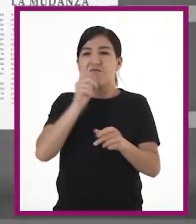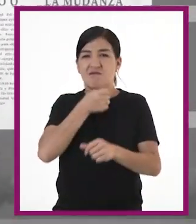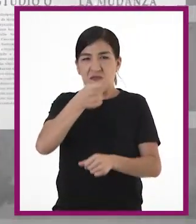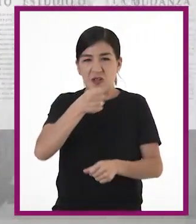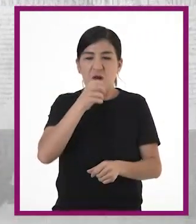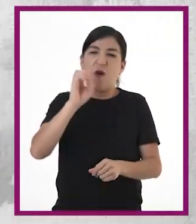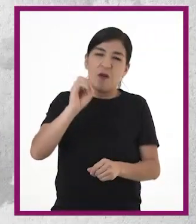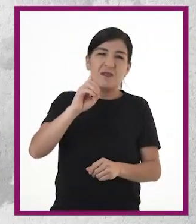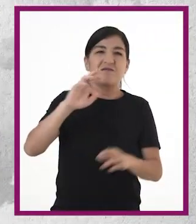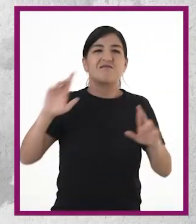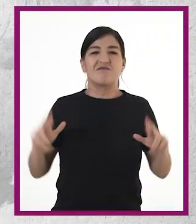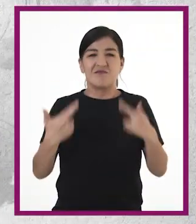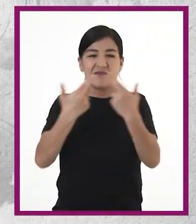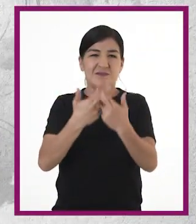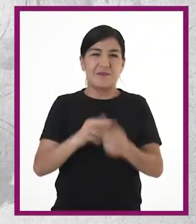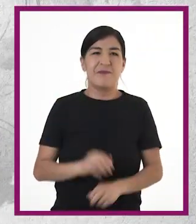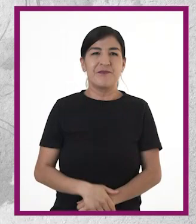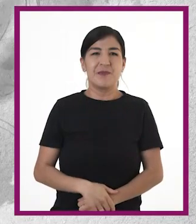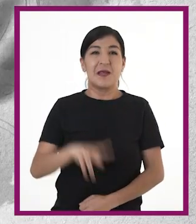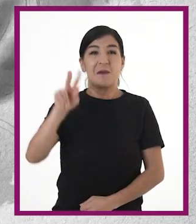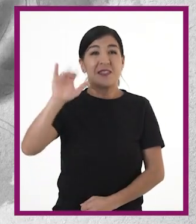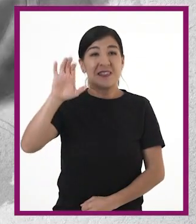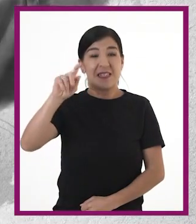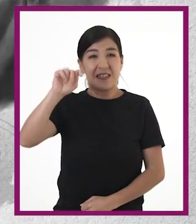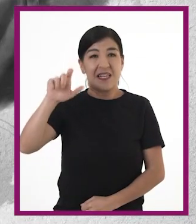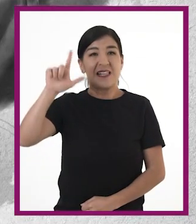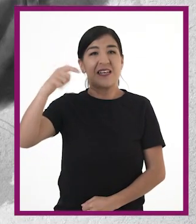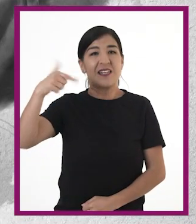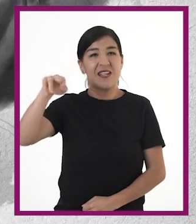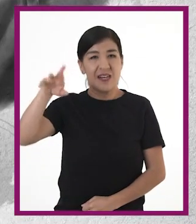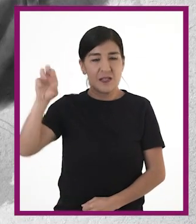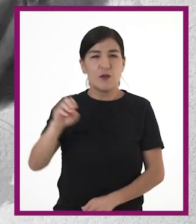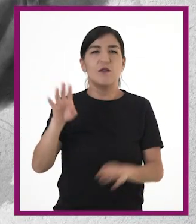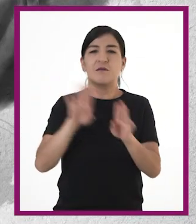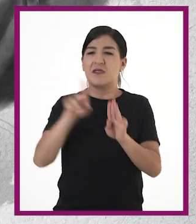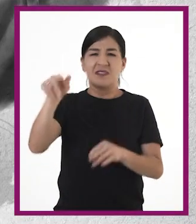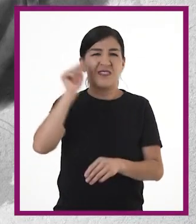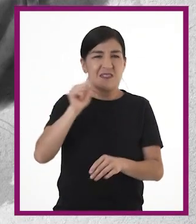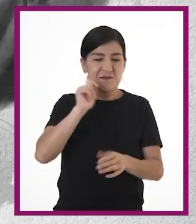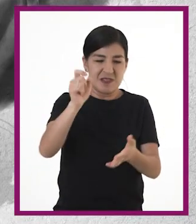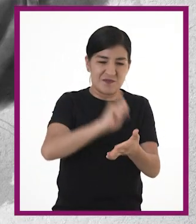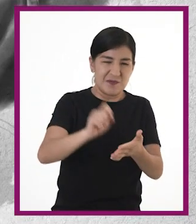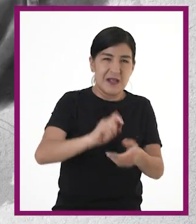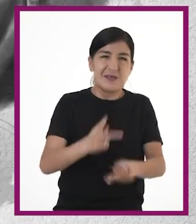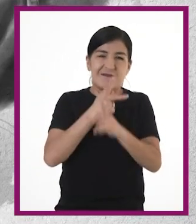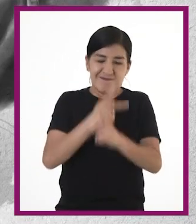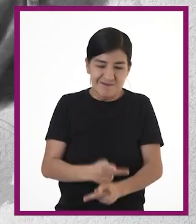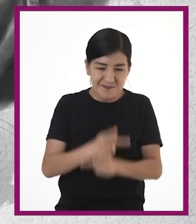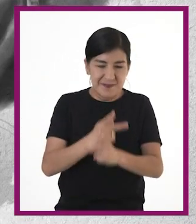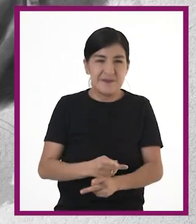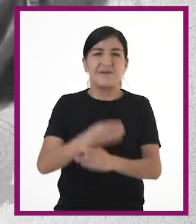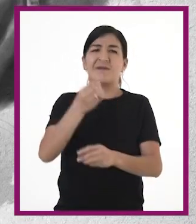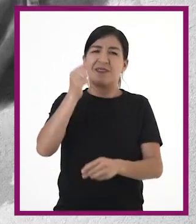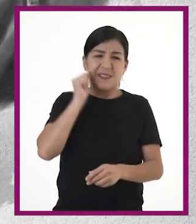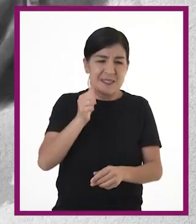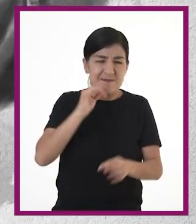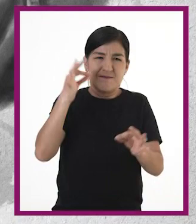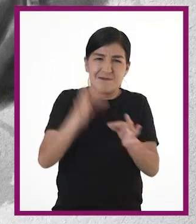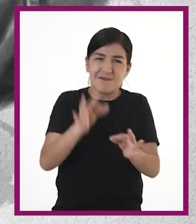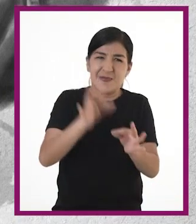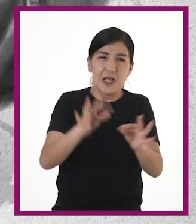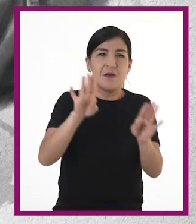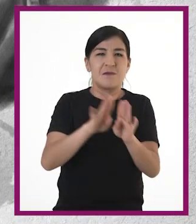esferas religiosas. Vicente Leñero es el escritor tenaz, el que con paciencia y disciplina